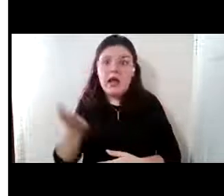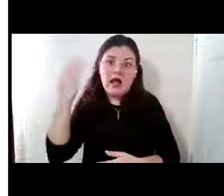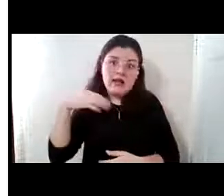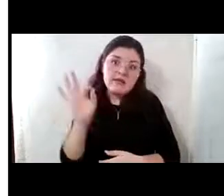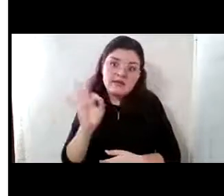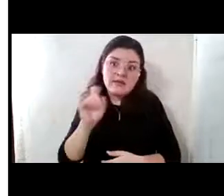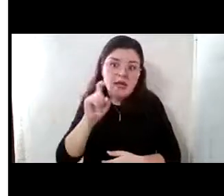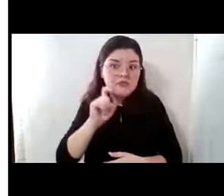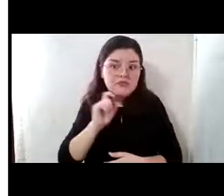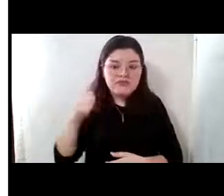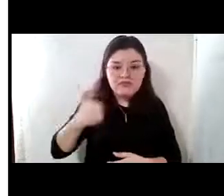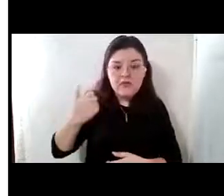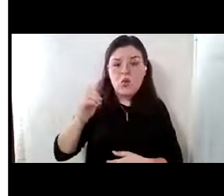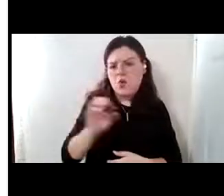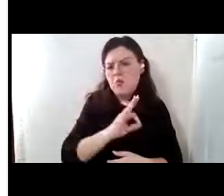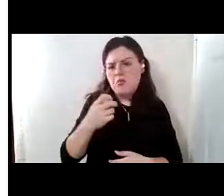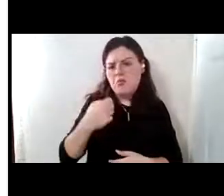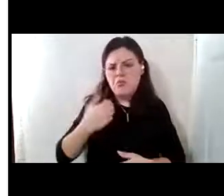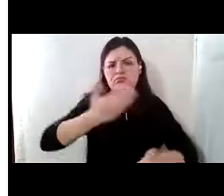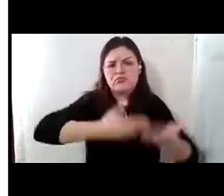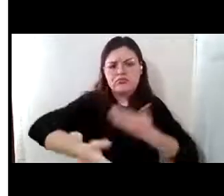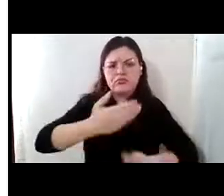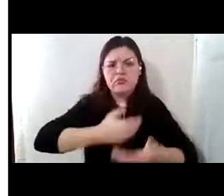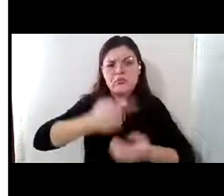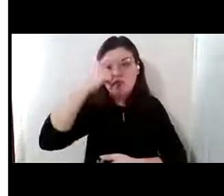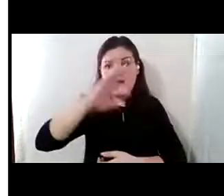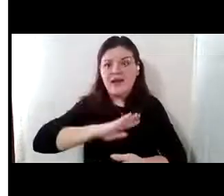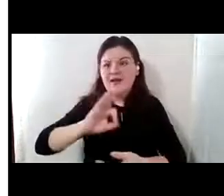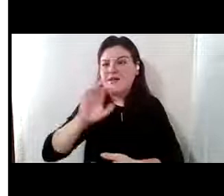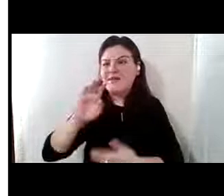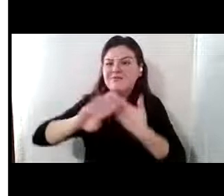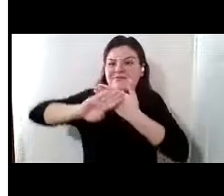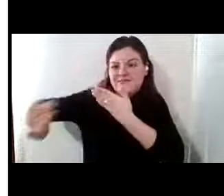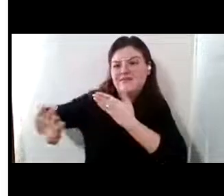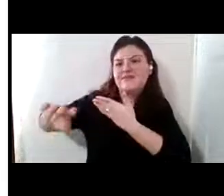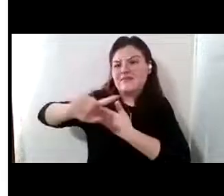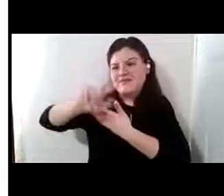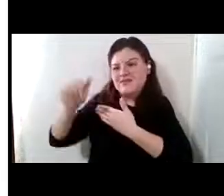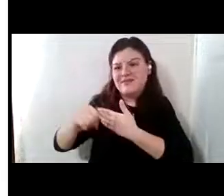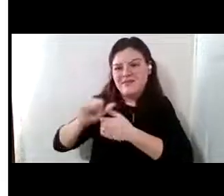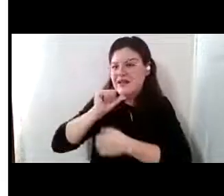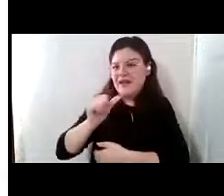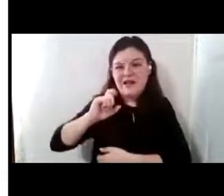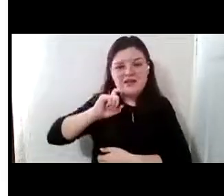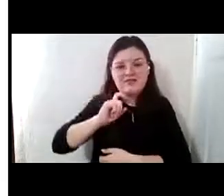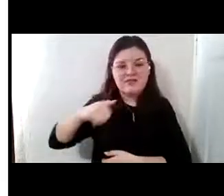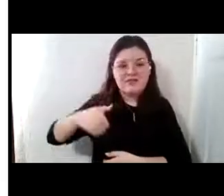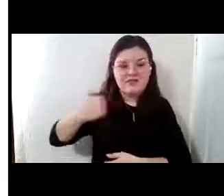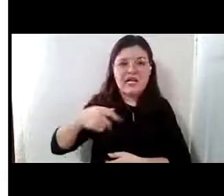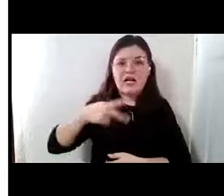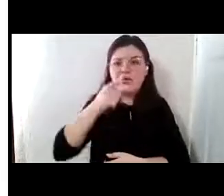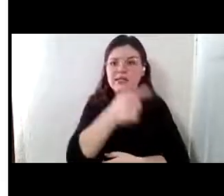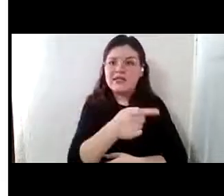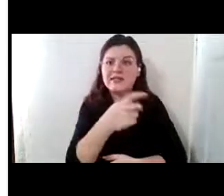que pueda acompañarlos para que pueda prevenir el abuso sexual. ¿Y cómo puede suceder esto? Pues por medio de este enfoque que se llama